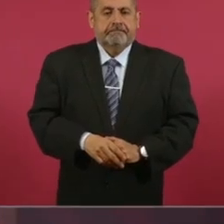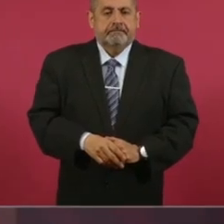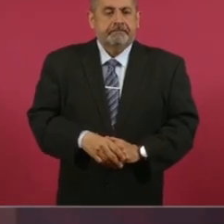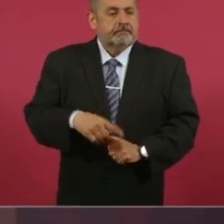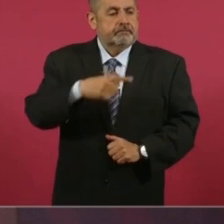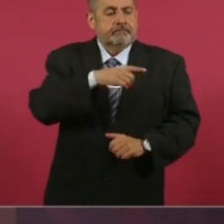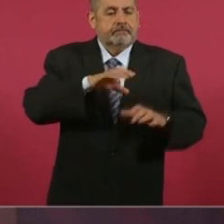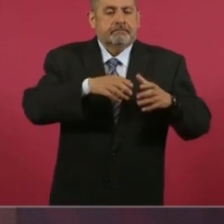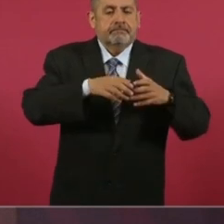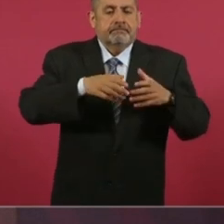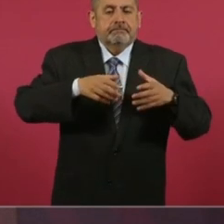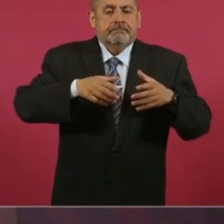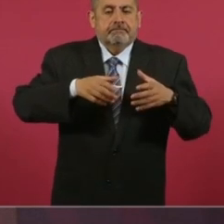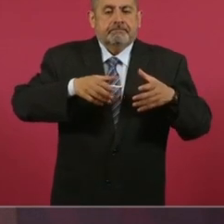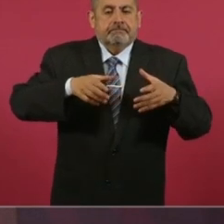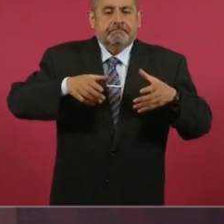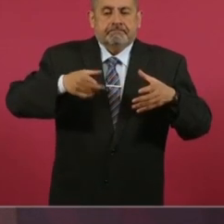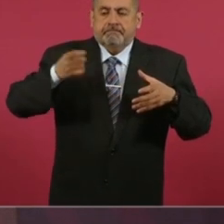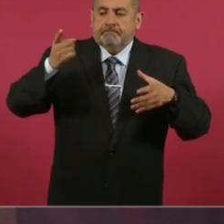mandones